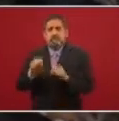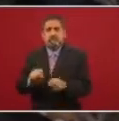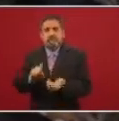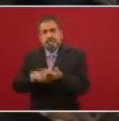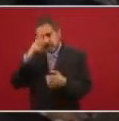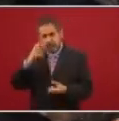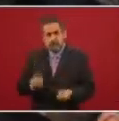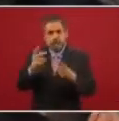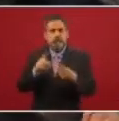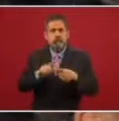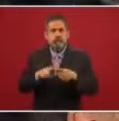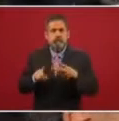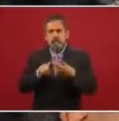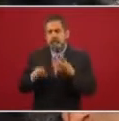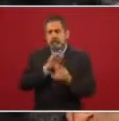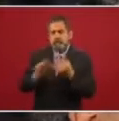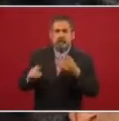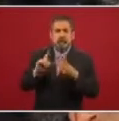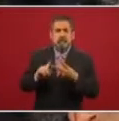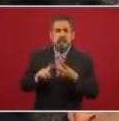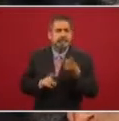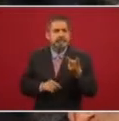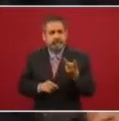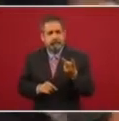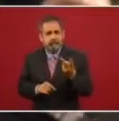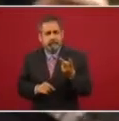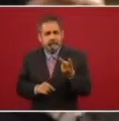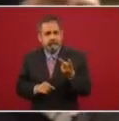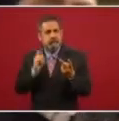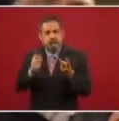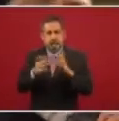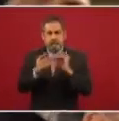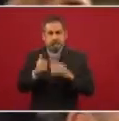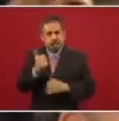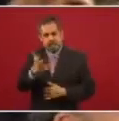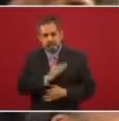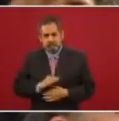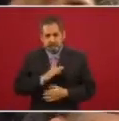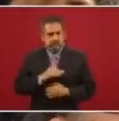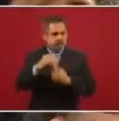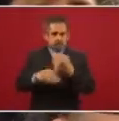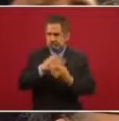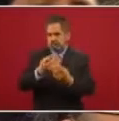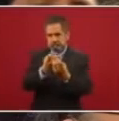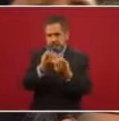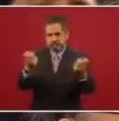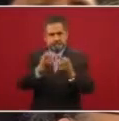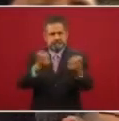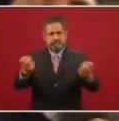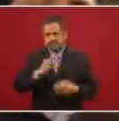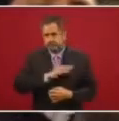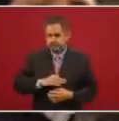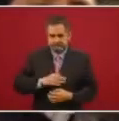esa es otra pregunta y para finalizar bueno evidentemente lo felicitamos felicitamos a los doctores